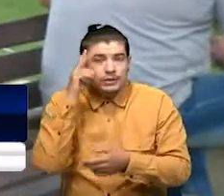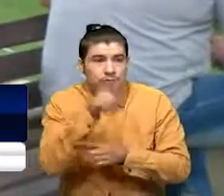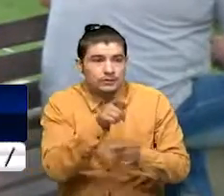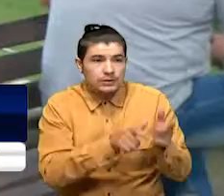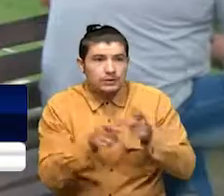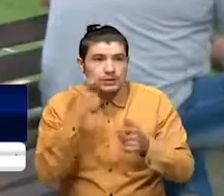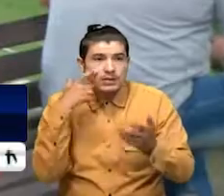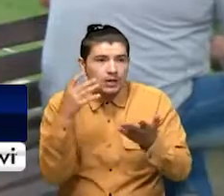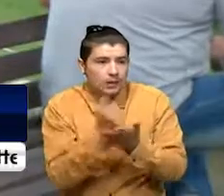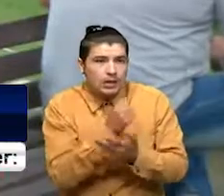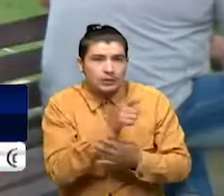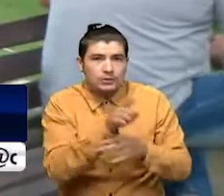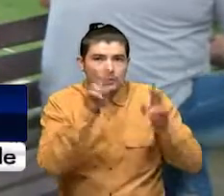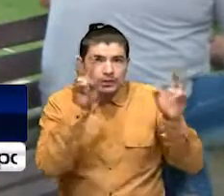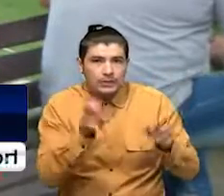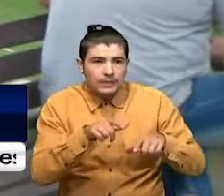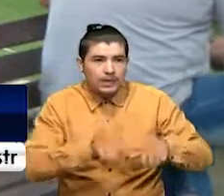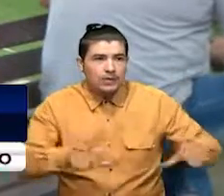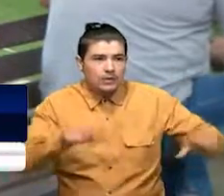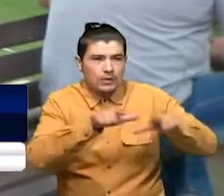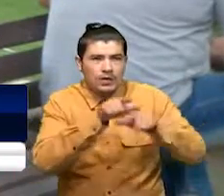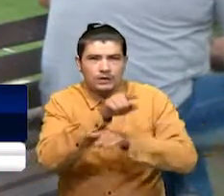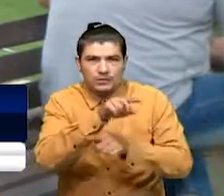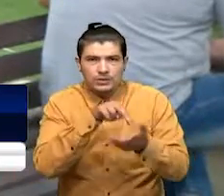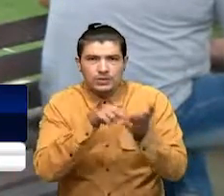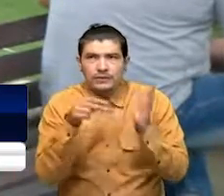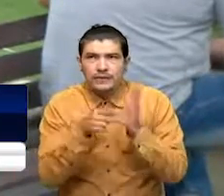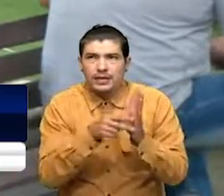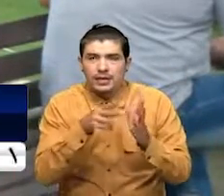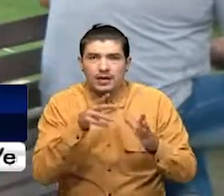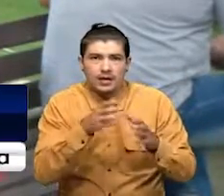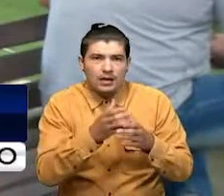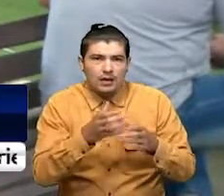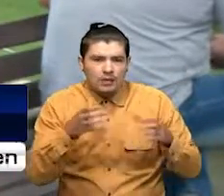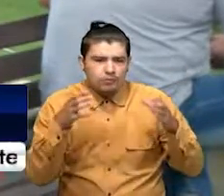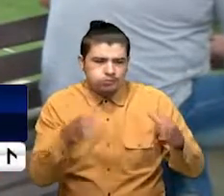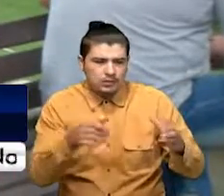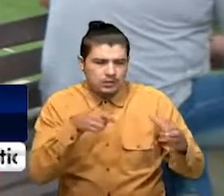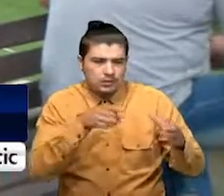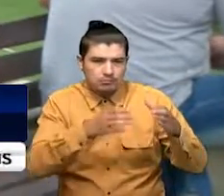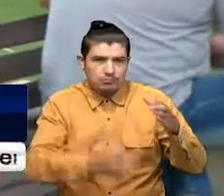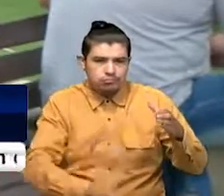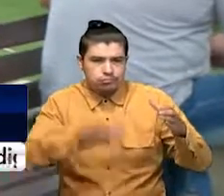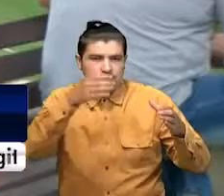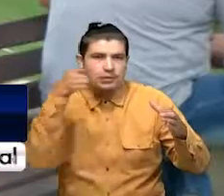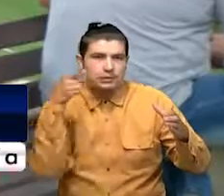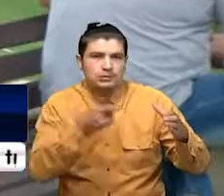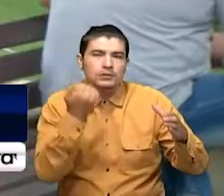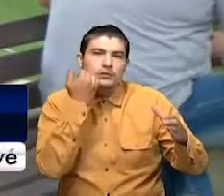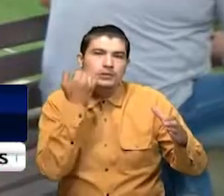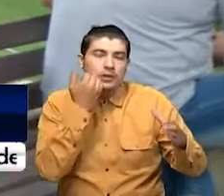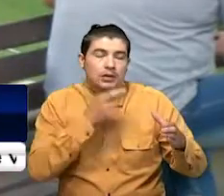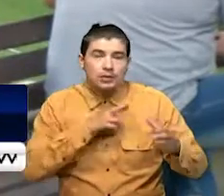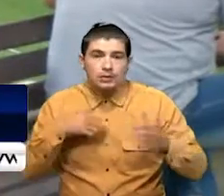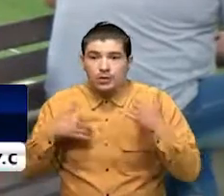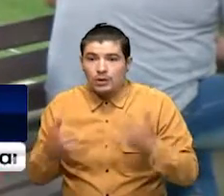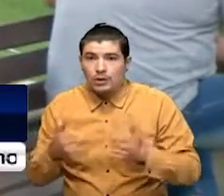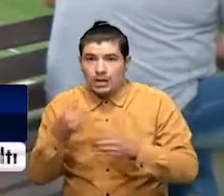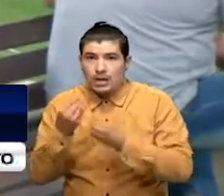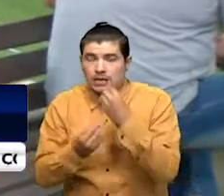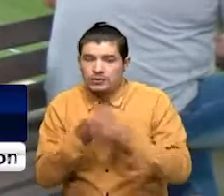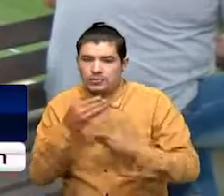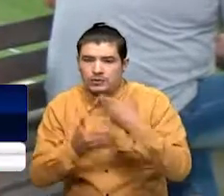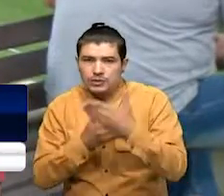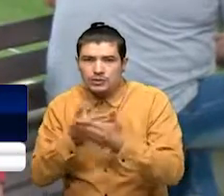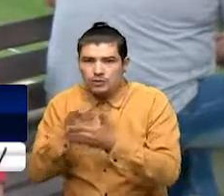un tema educativo que es un cilindro que está dentro del área preparación que claro que nosotros en este momento estamos tomando los correctivos